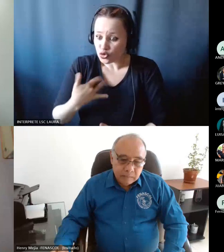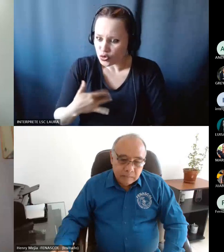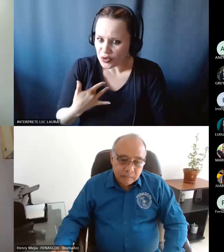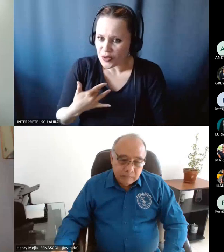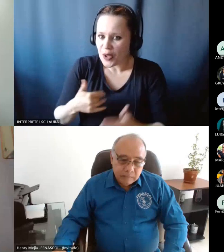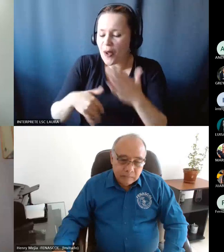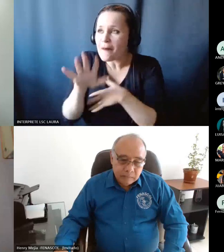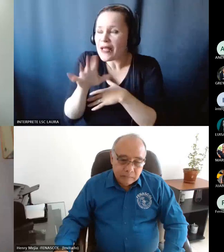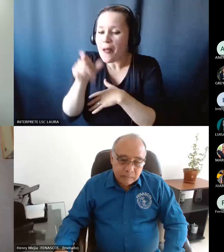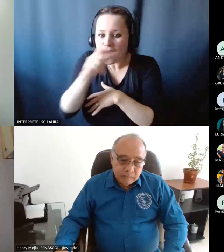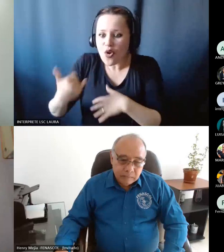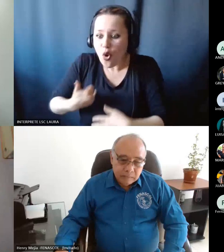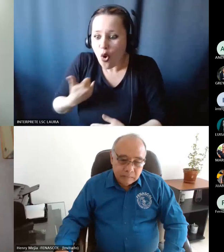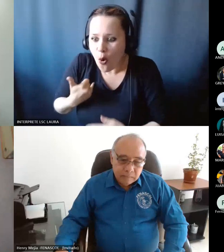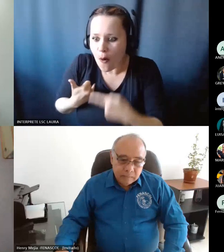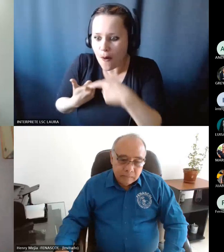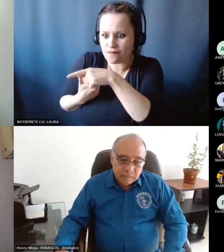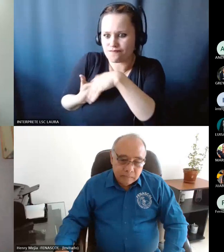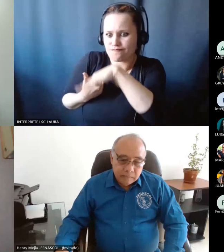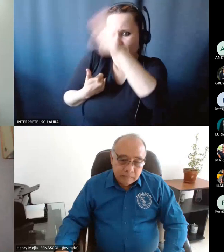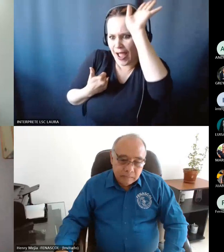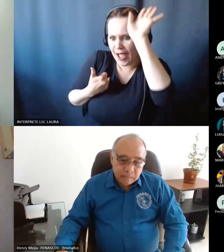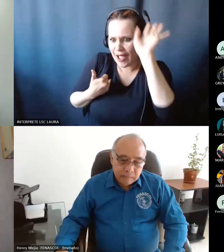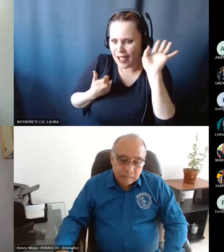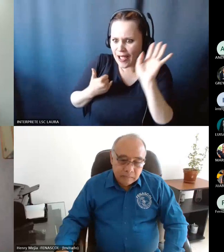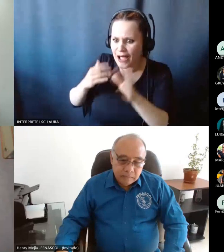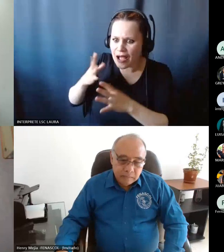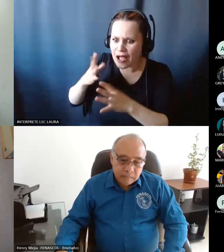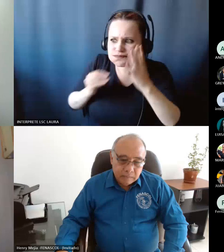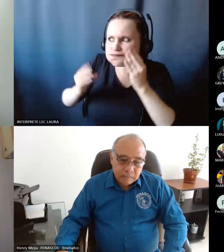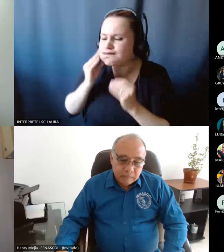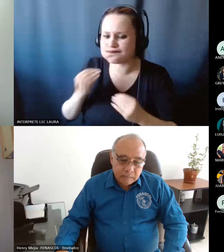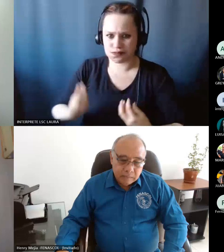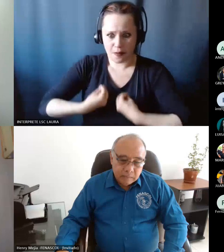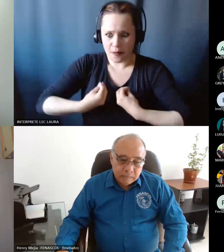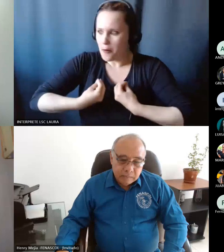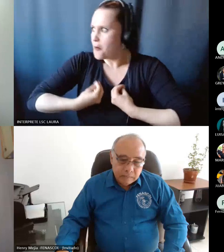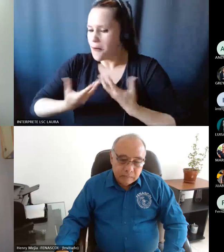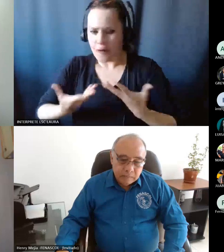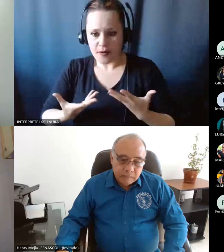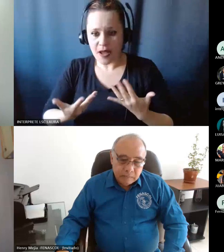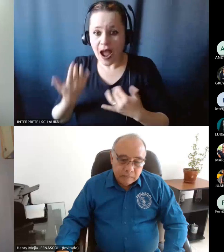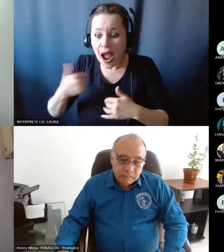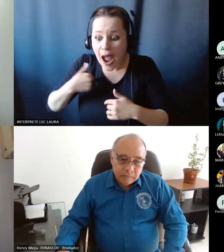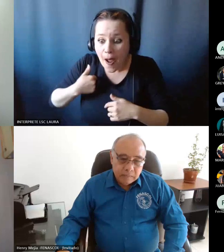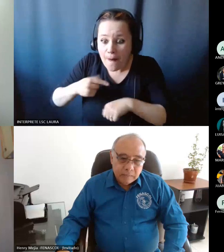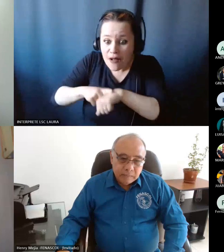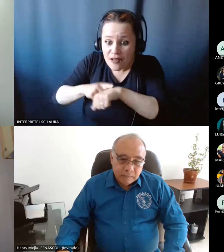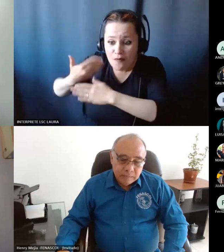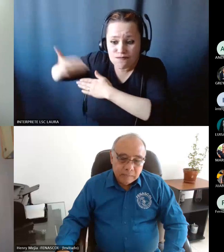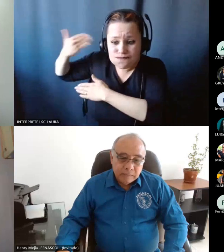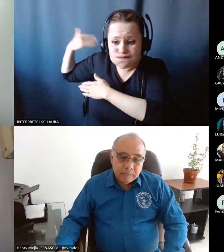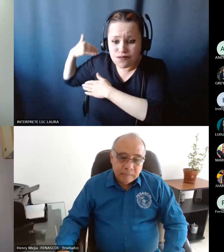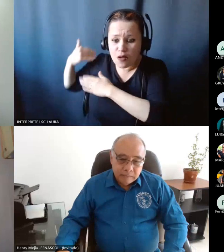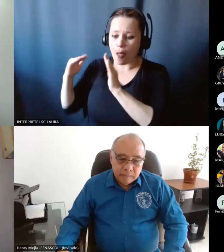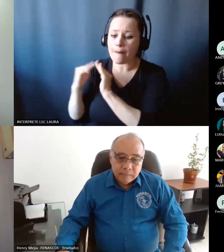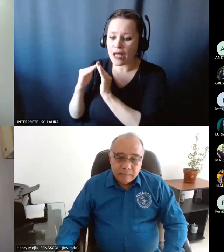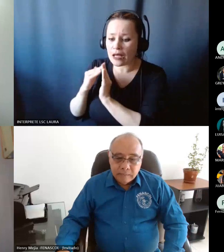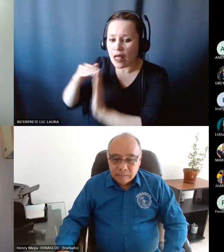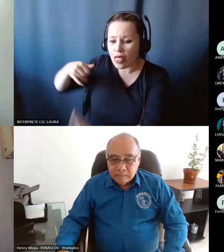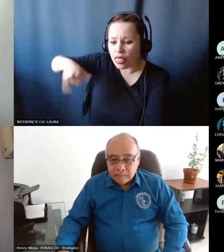los jóvenes deberían aprovechar mucho más los los que están viviendo en mi época Tenía que estar en mi casa esperando una